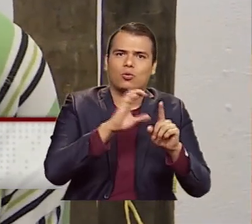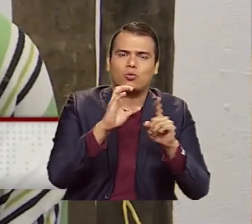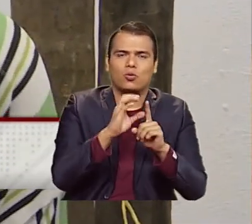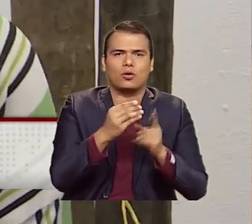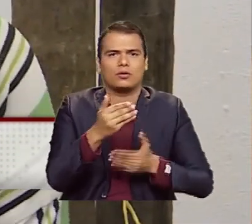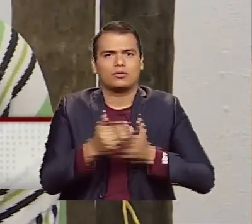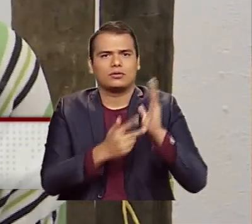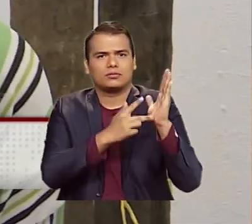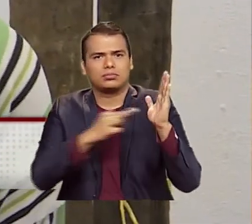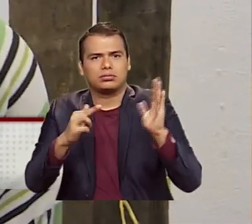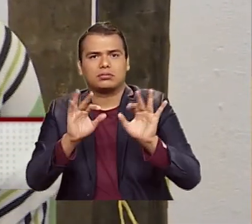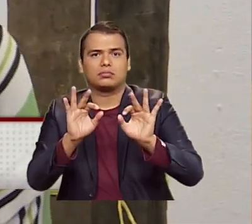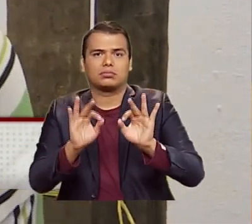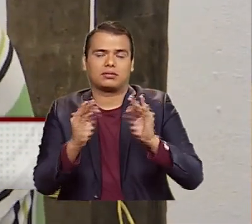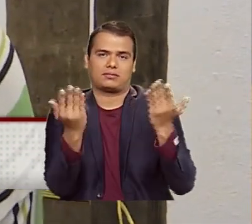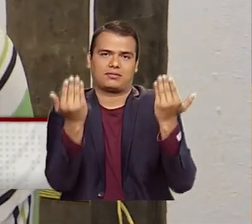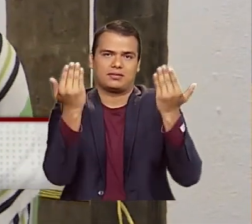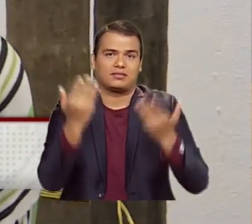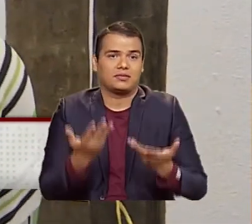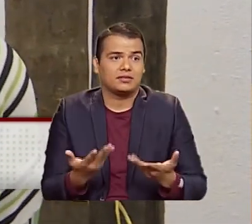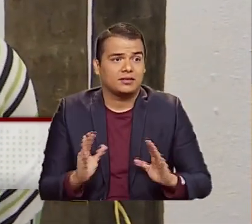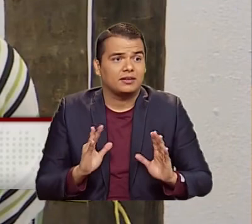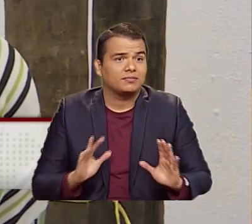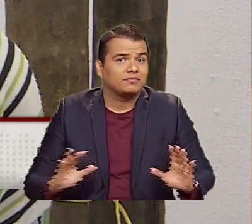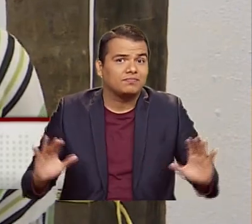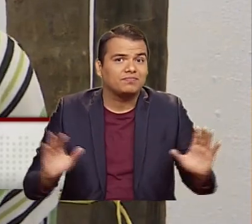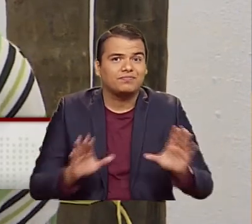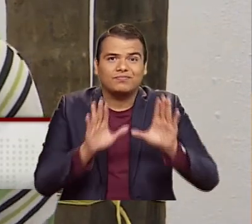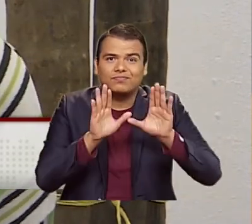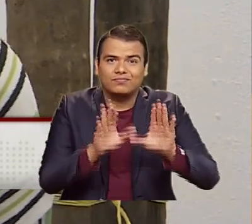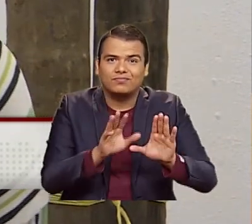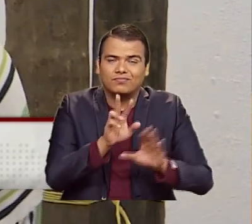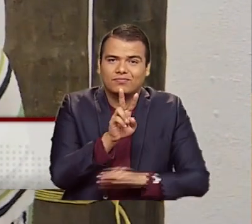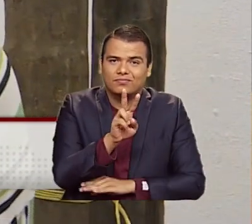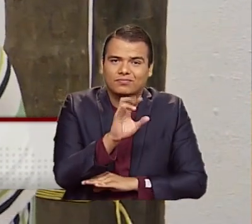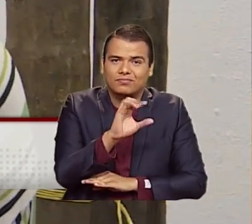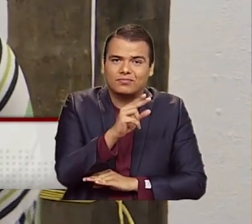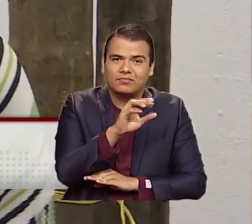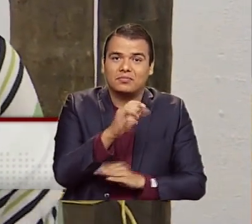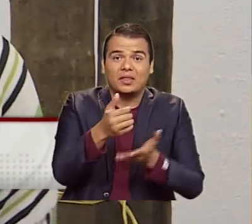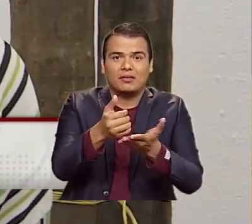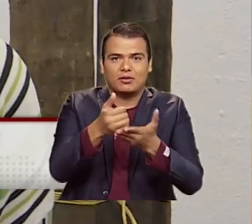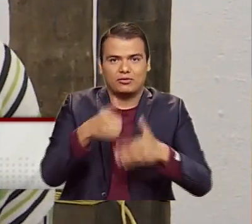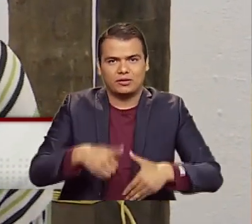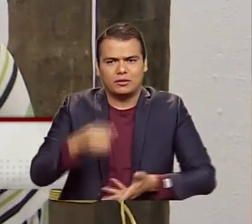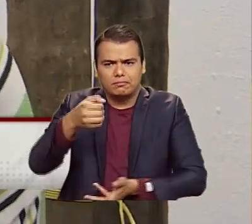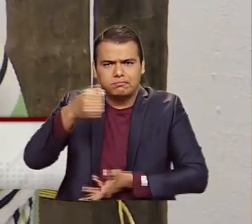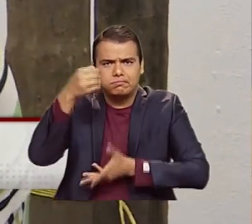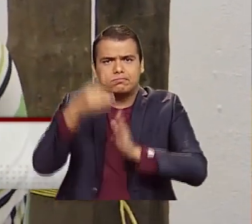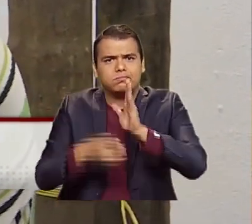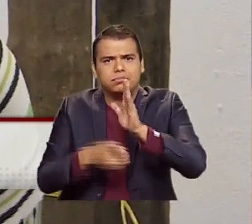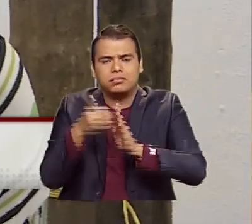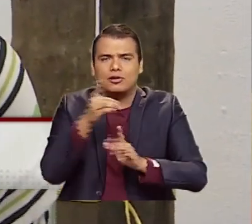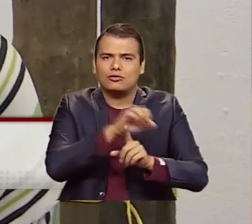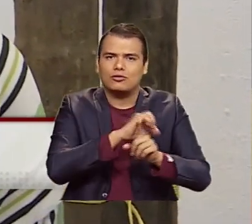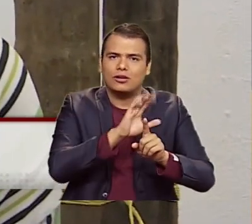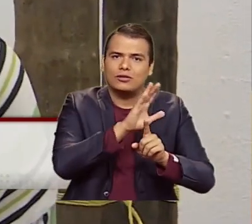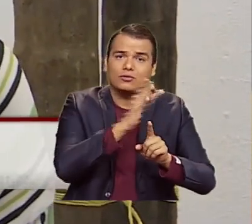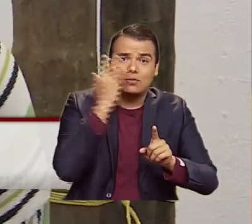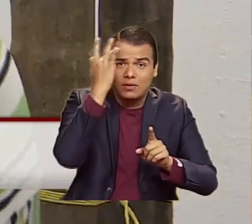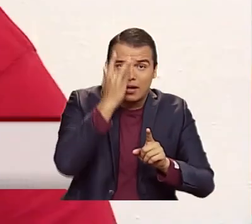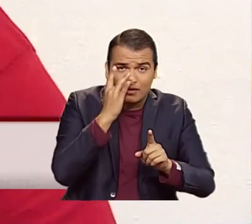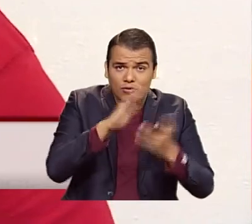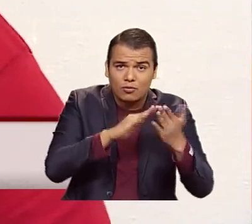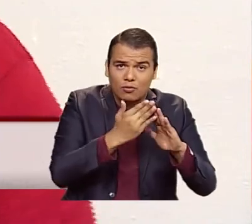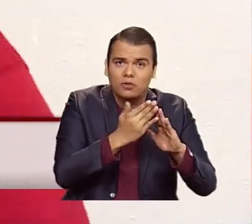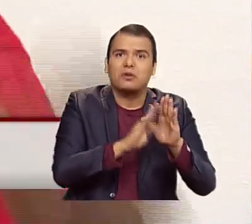poder lograr que el biche sea un motor del desarrollo económico y el desarrollo social de las comunidades del